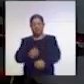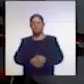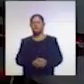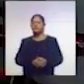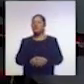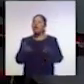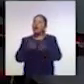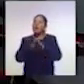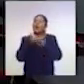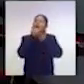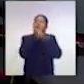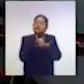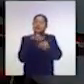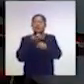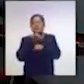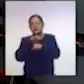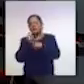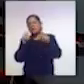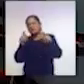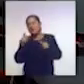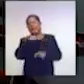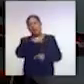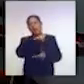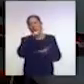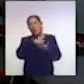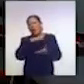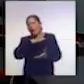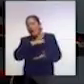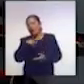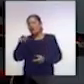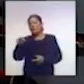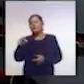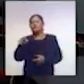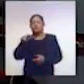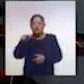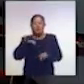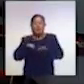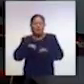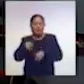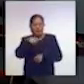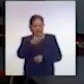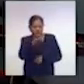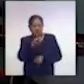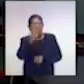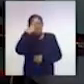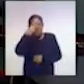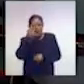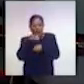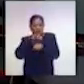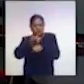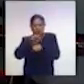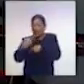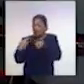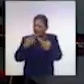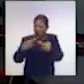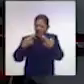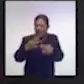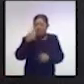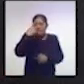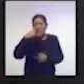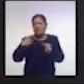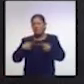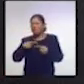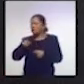manera ayuda a nuestro estado el que haya un lugar como en el que ustedes están trabajando para tener sangre para la gente que lo